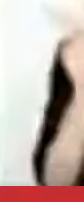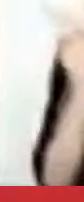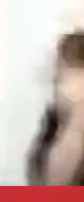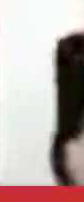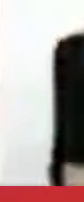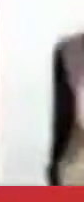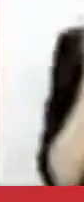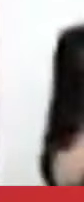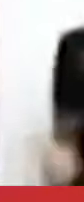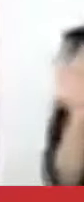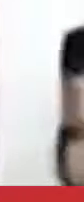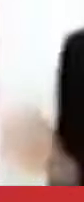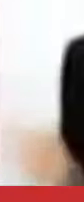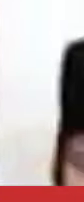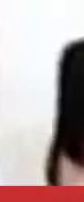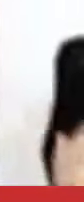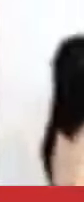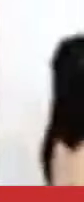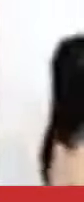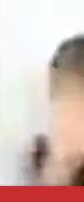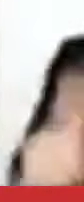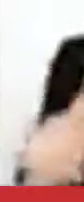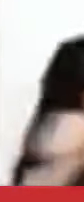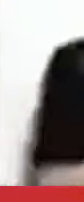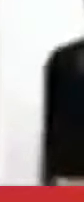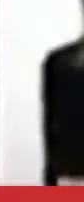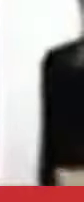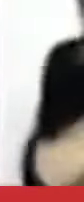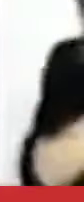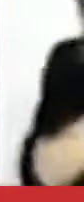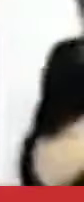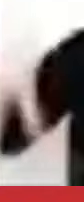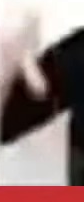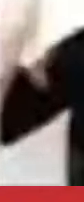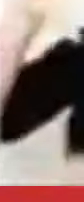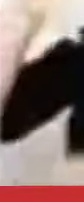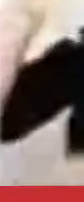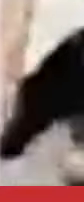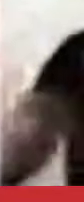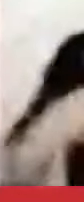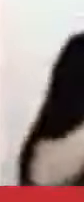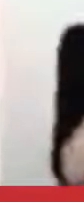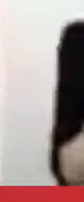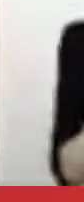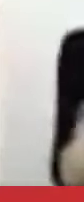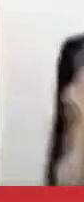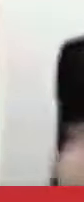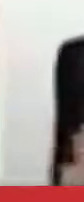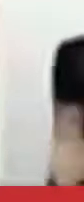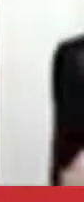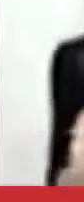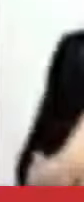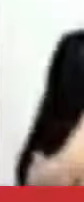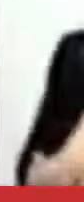nadie que vaya e implemente la ley y castigue a quien viola la ley y aquí nos dedicamos entonces a tramitar